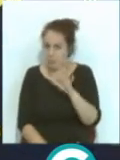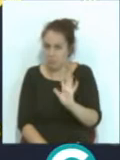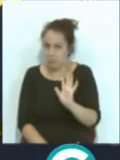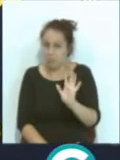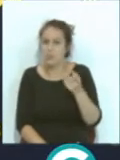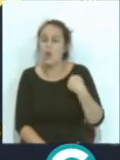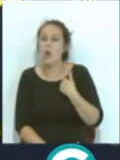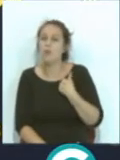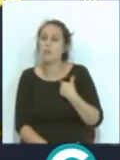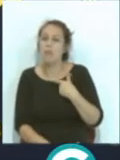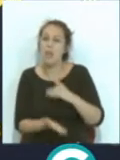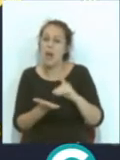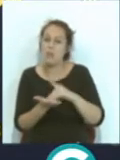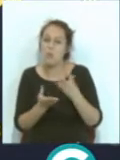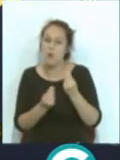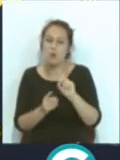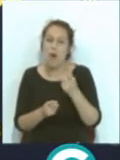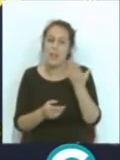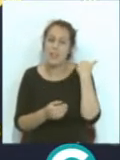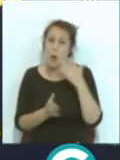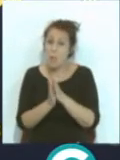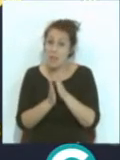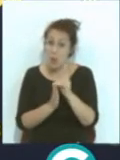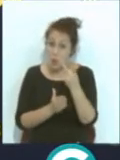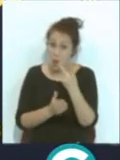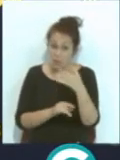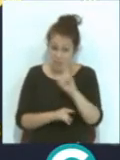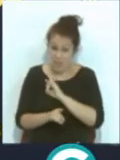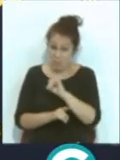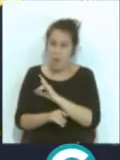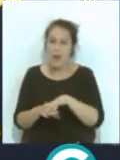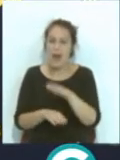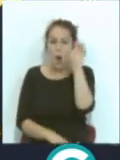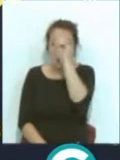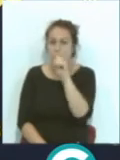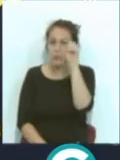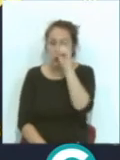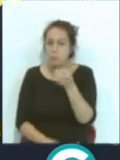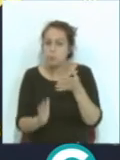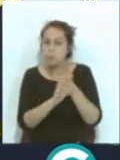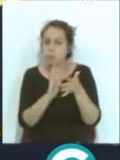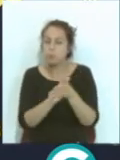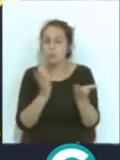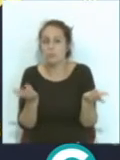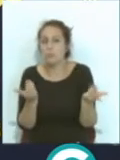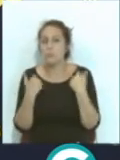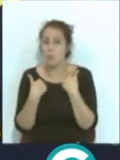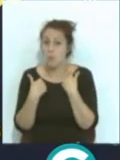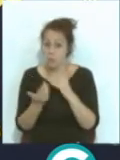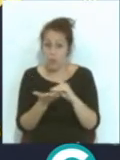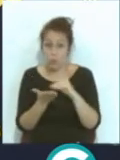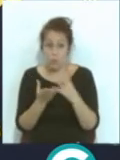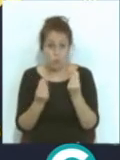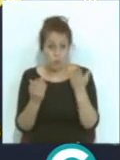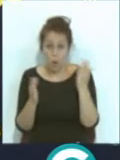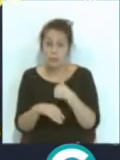Ayer me llamaron dos compañeros tuyos para que diese la opinión y la verdad es que no tengo muchos datos y no quiero